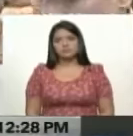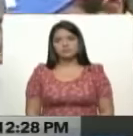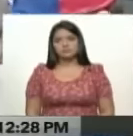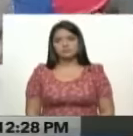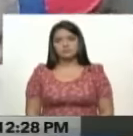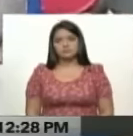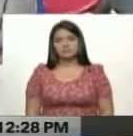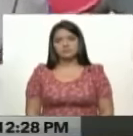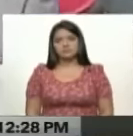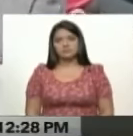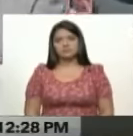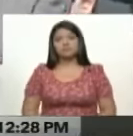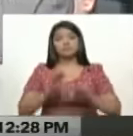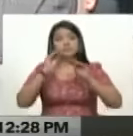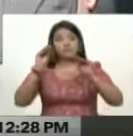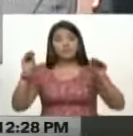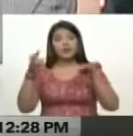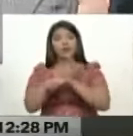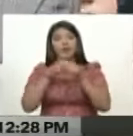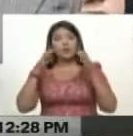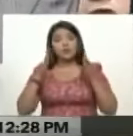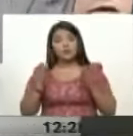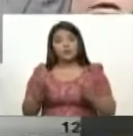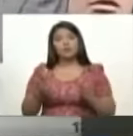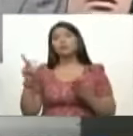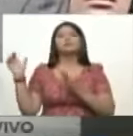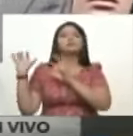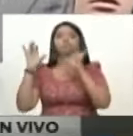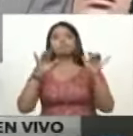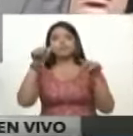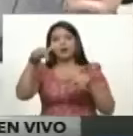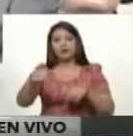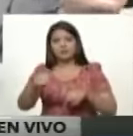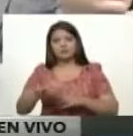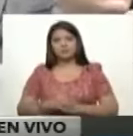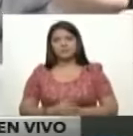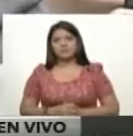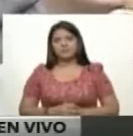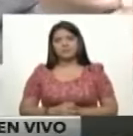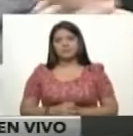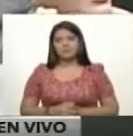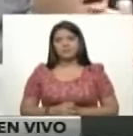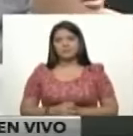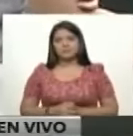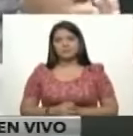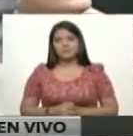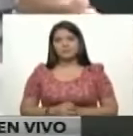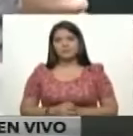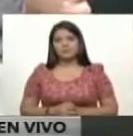Señores gobernadores de estado presentes en el hemiciclo.